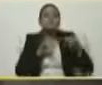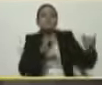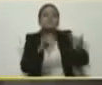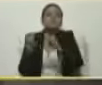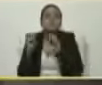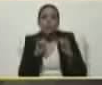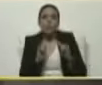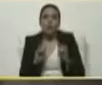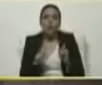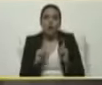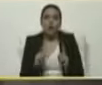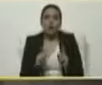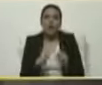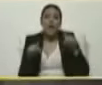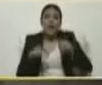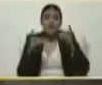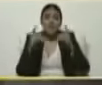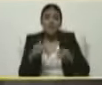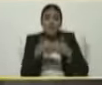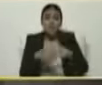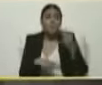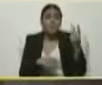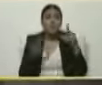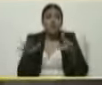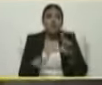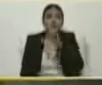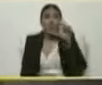Aquí lo que se va a decidir el 28 de julio